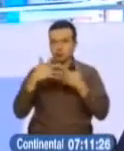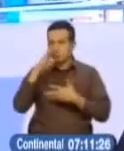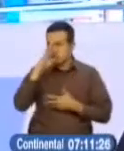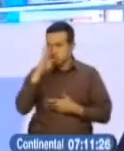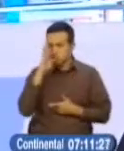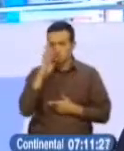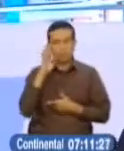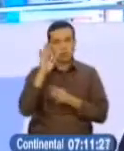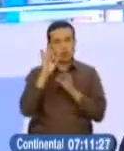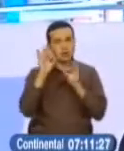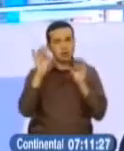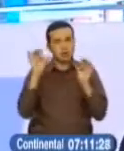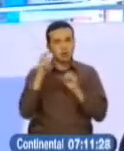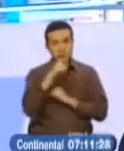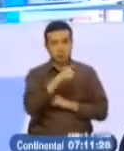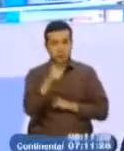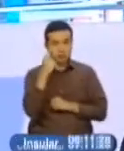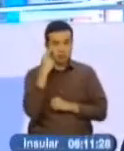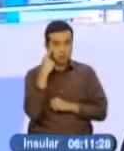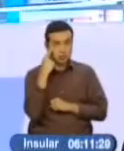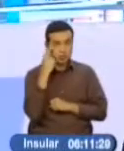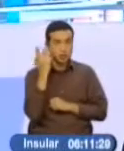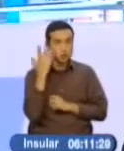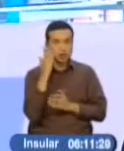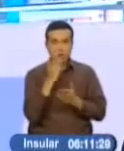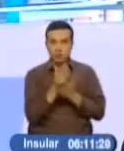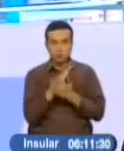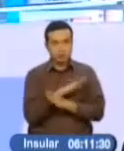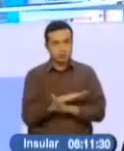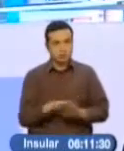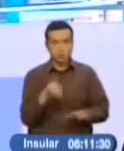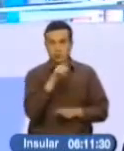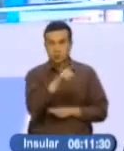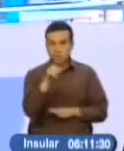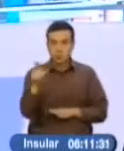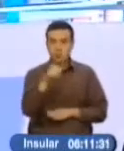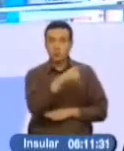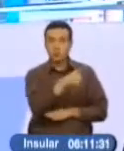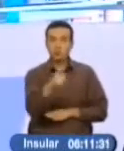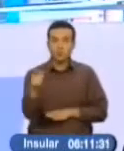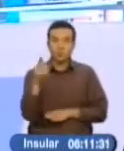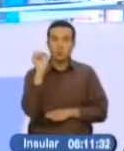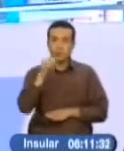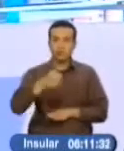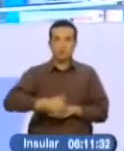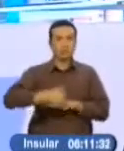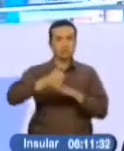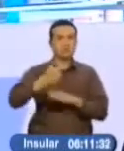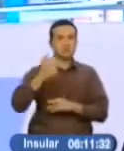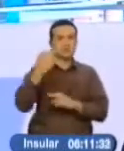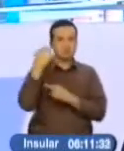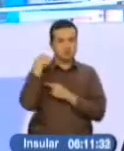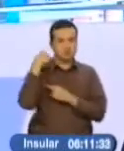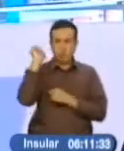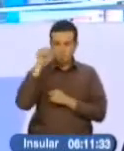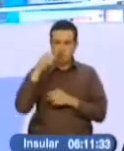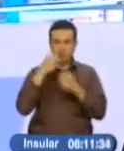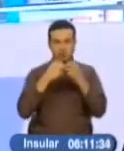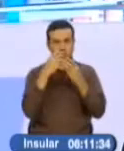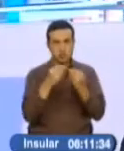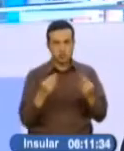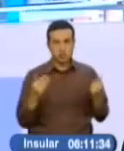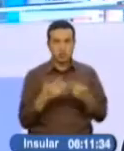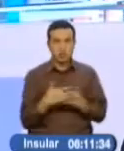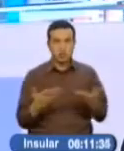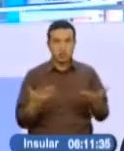mercados eficientes, y usted ahora, olvidémonos, compañera, compañero, usted ahora tiene el poder en sus manos para resolver esos